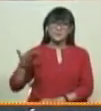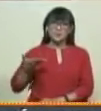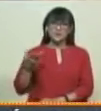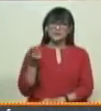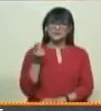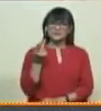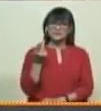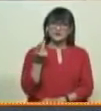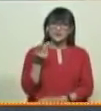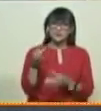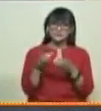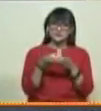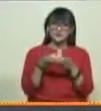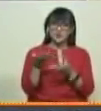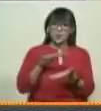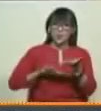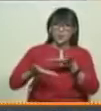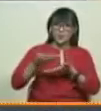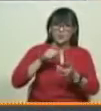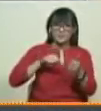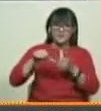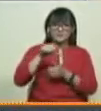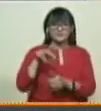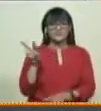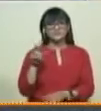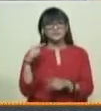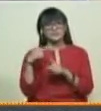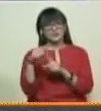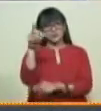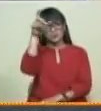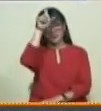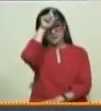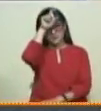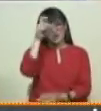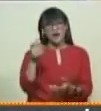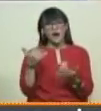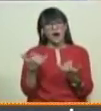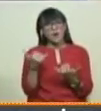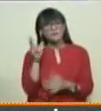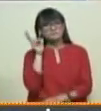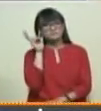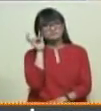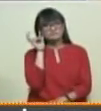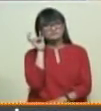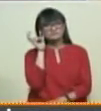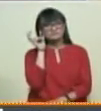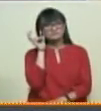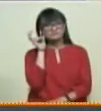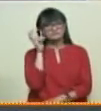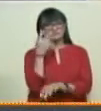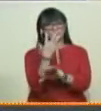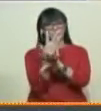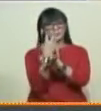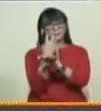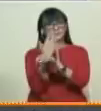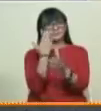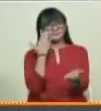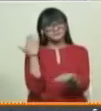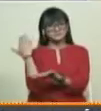segunda comisión mixta de cooperación Venezuela-Turquía. Vamos a escuchar el desarrollo de esta videoconferencia.